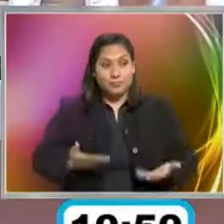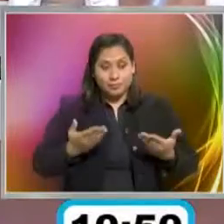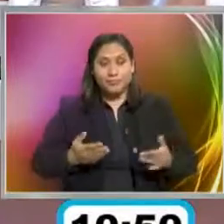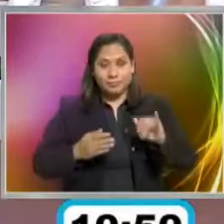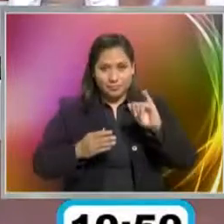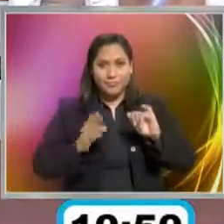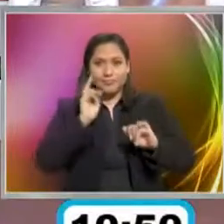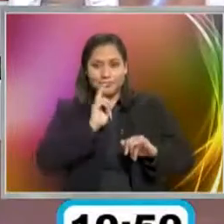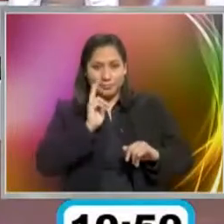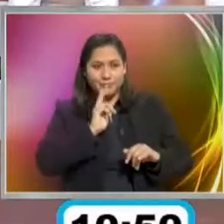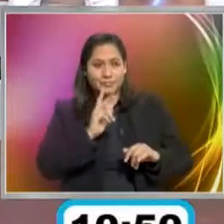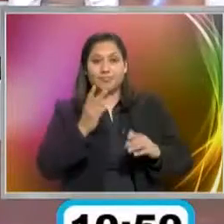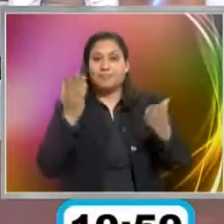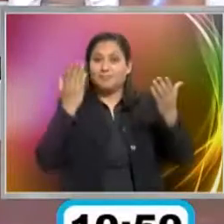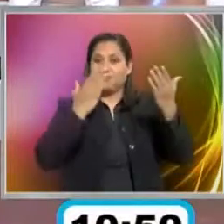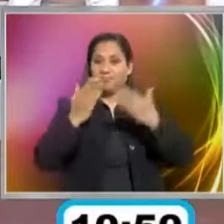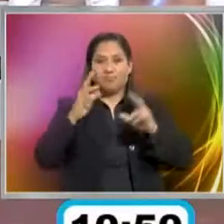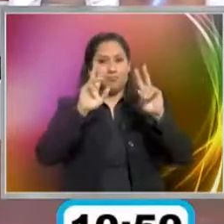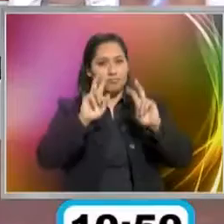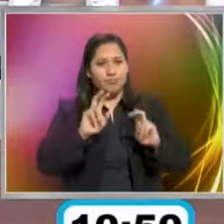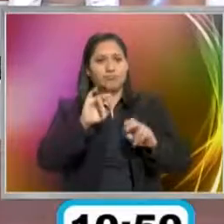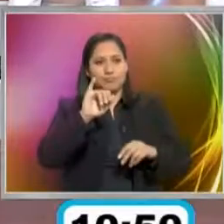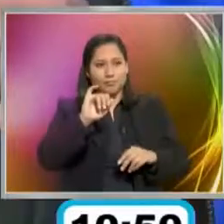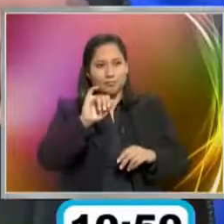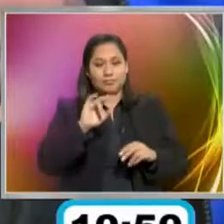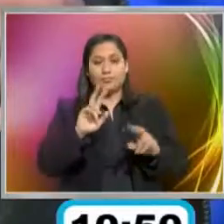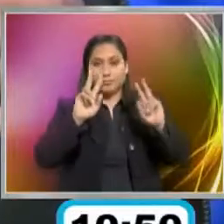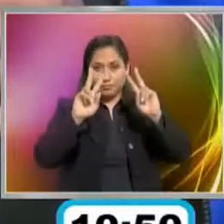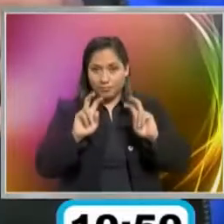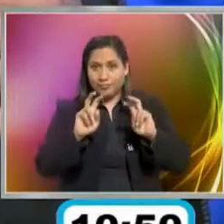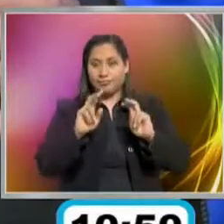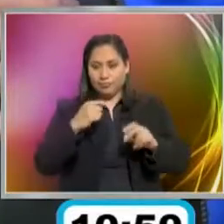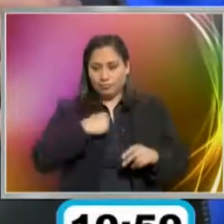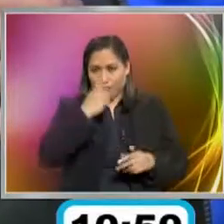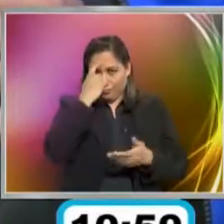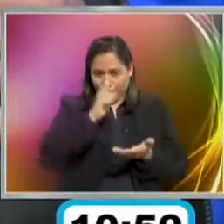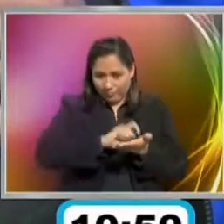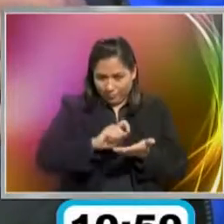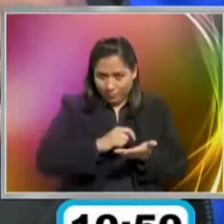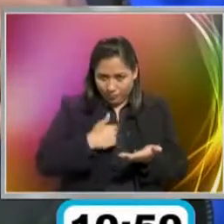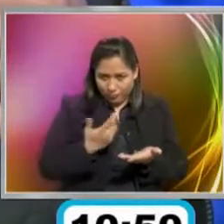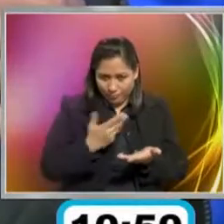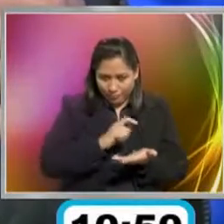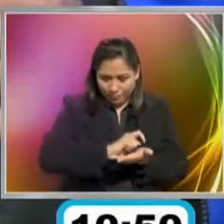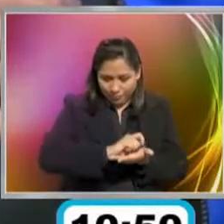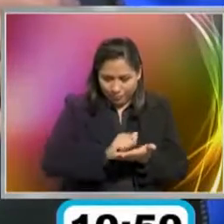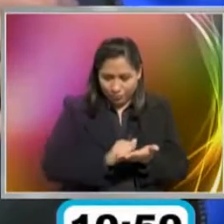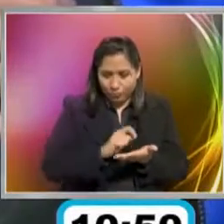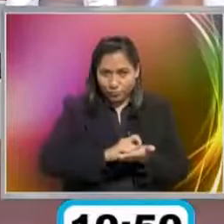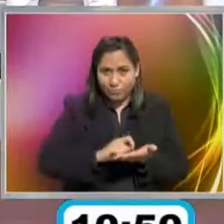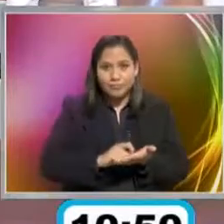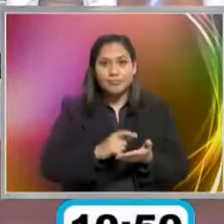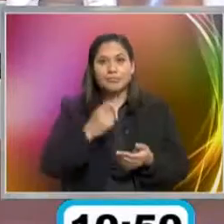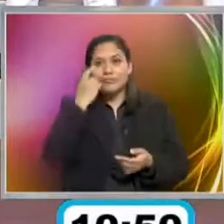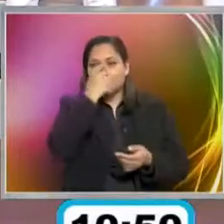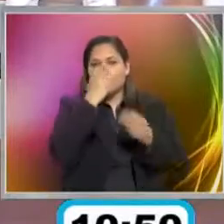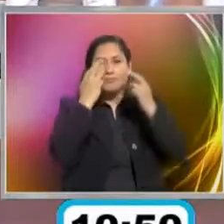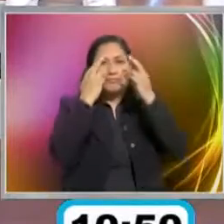claro. Pues Con vamos. uno de los exitazos, ¿no? Nos vamos con un tema de mi autoría, de esos que Sí. desgraciadamente hace que nos suben los